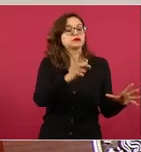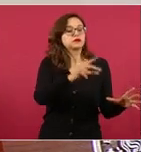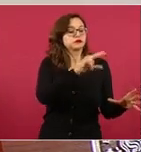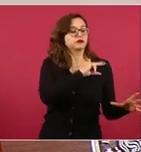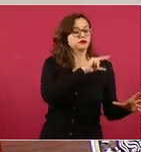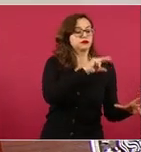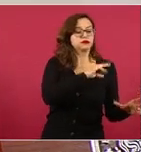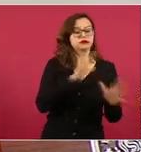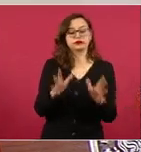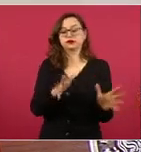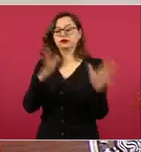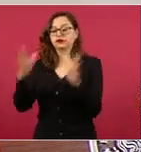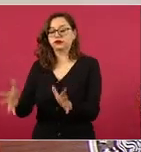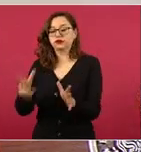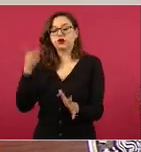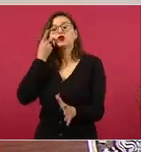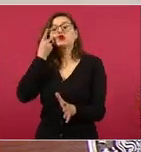entró